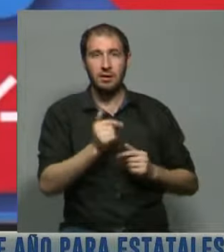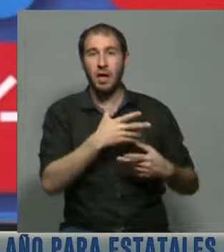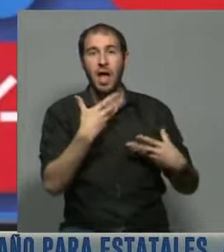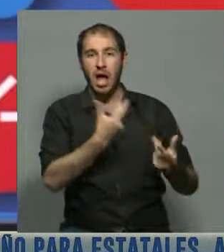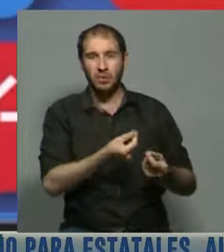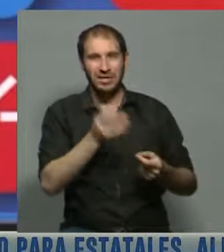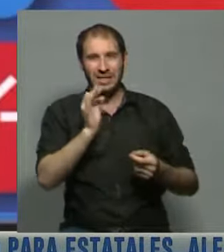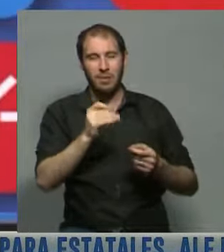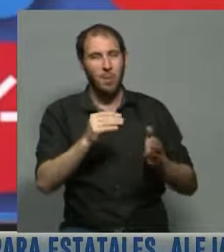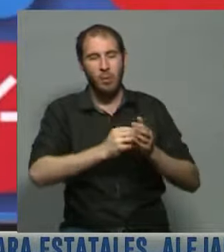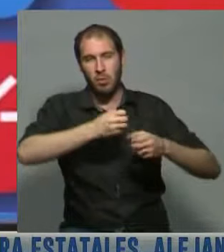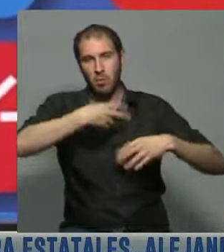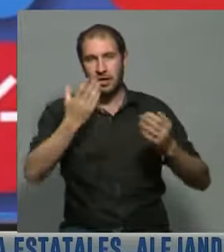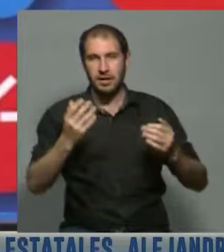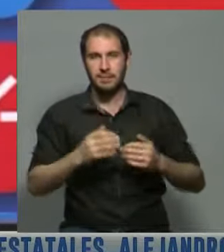saber de que en cualquier momento